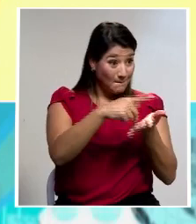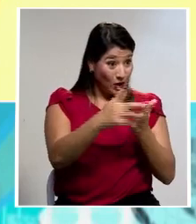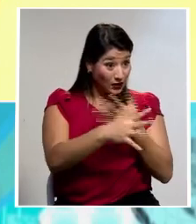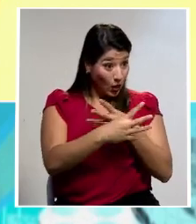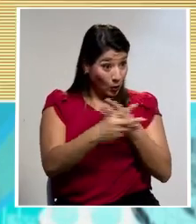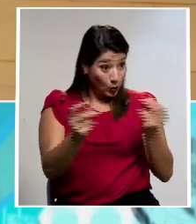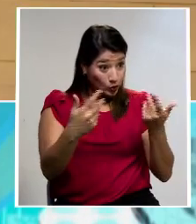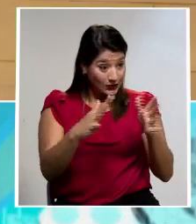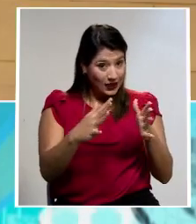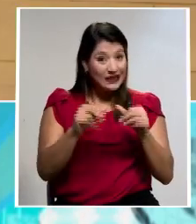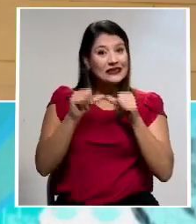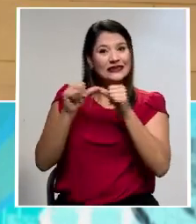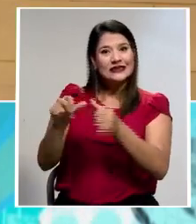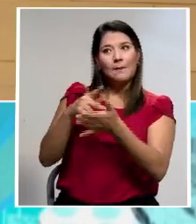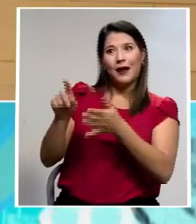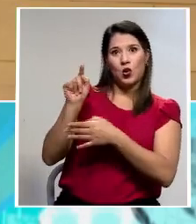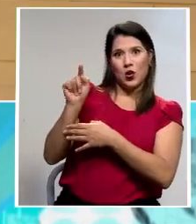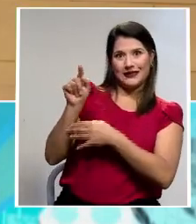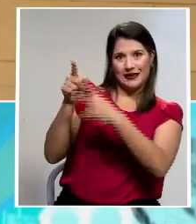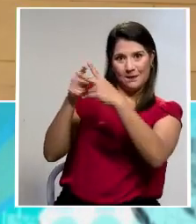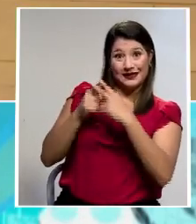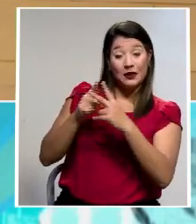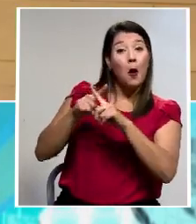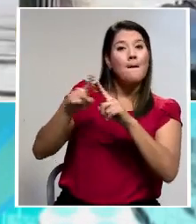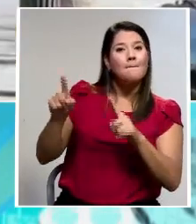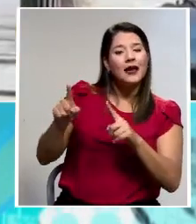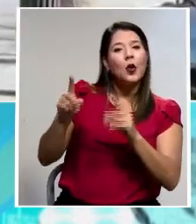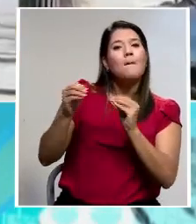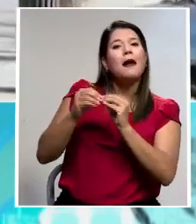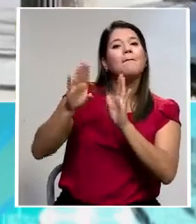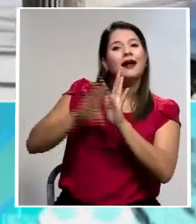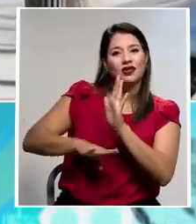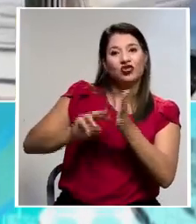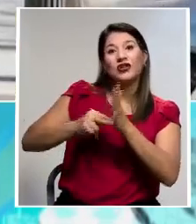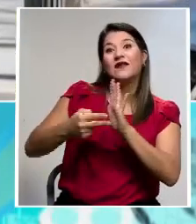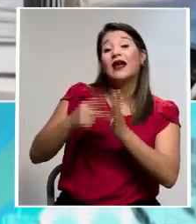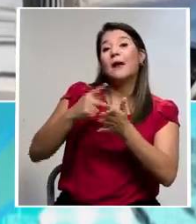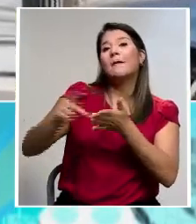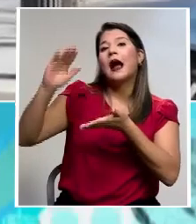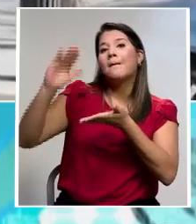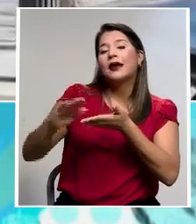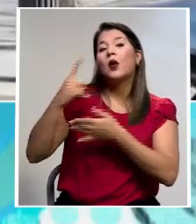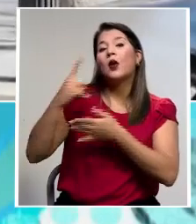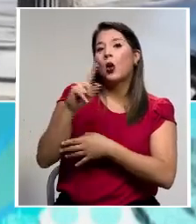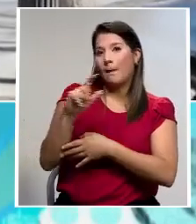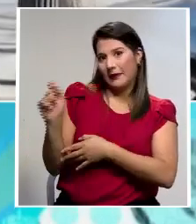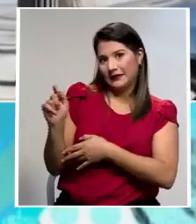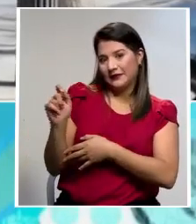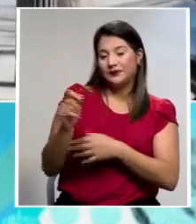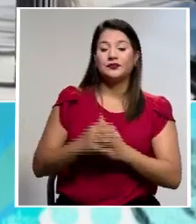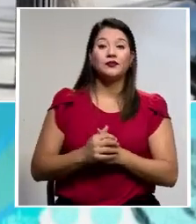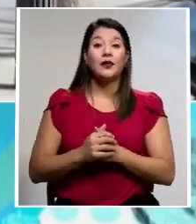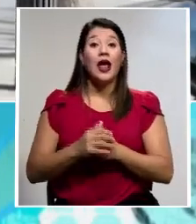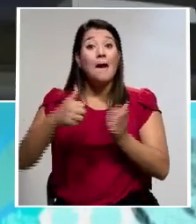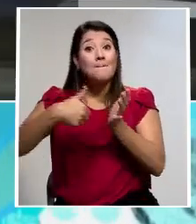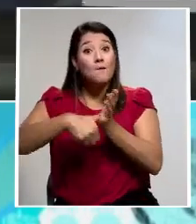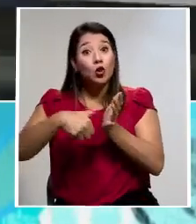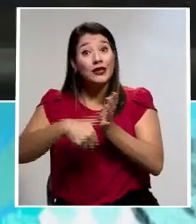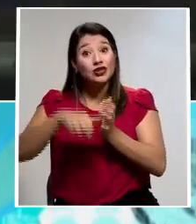diputados lo que sí dejaron muy claro, por lo menos obviamente los de oposición, es que esta votación que se dio el día de hoy